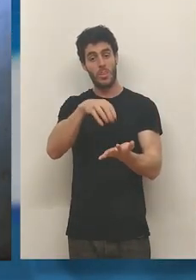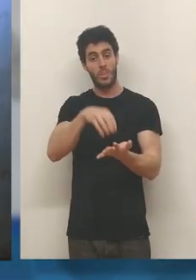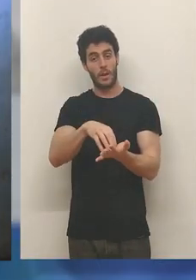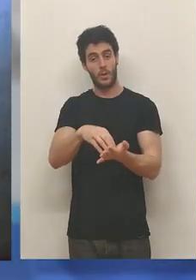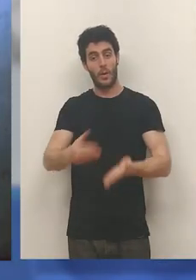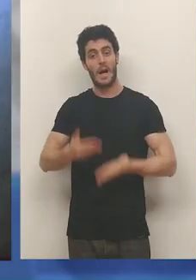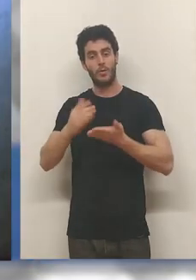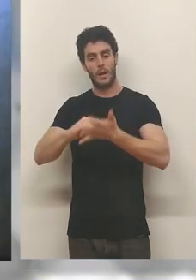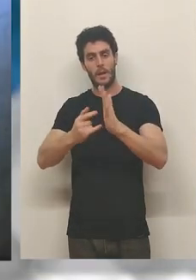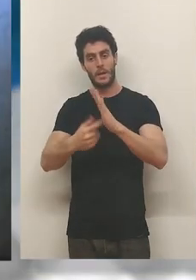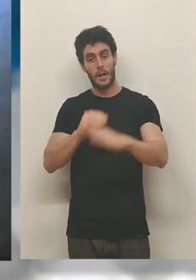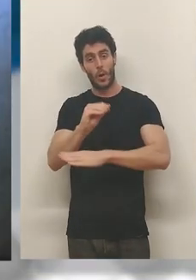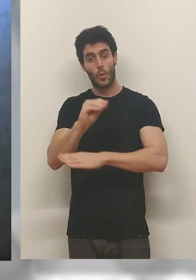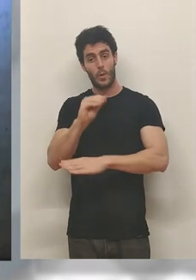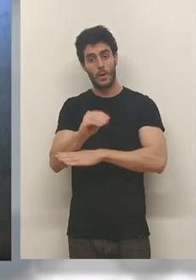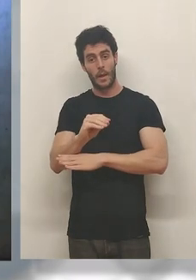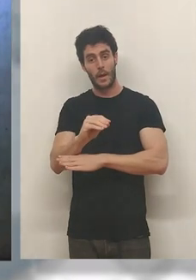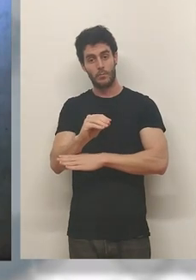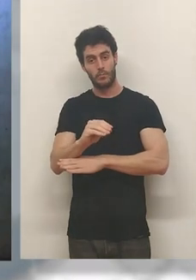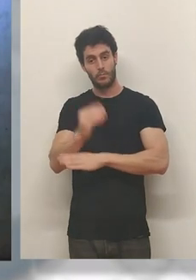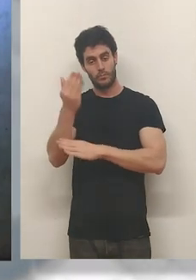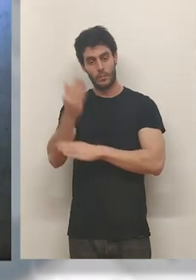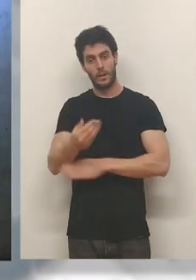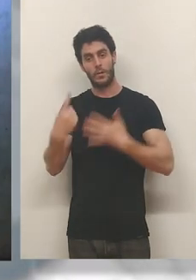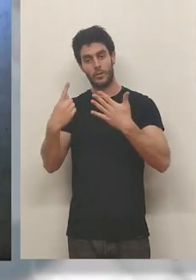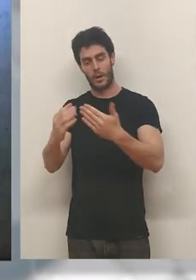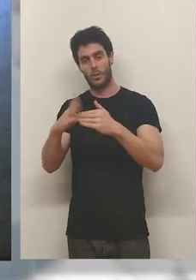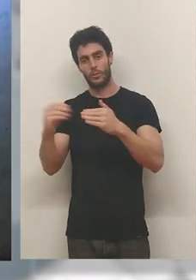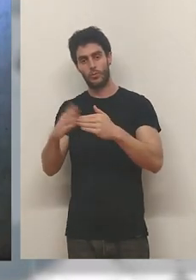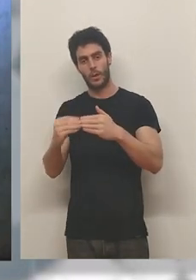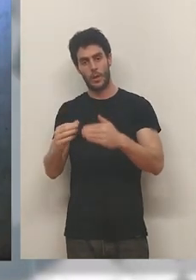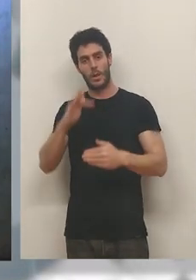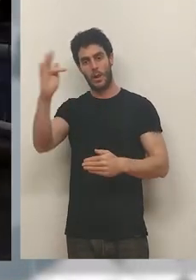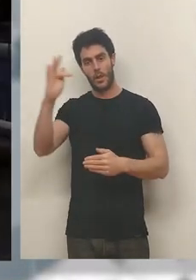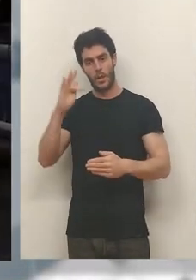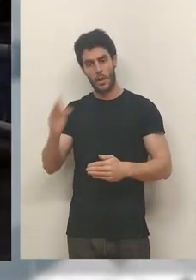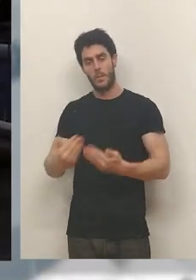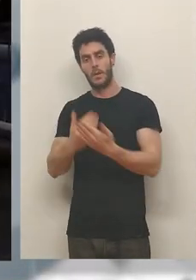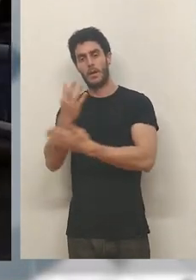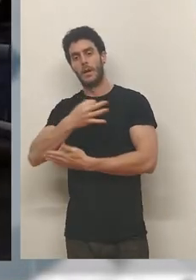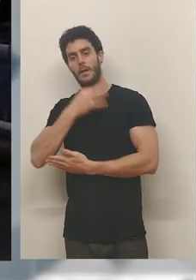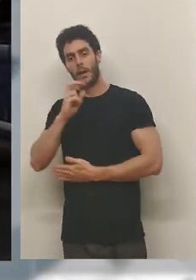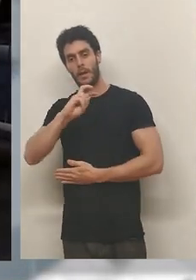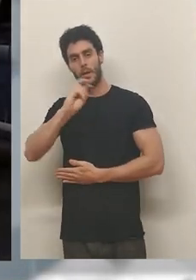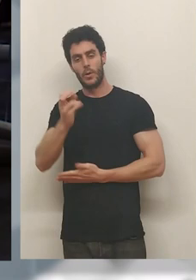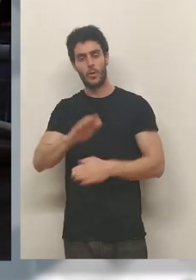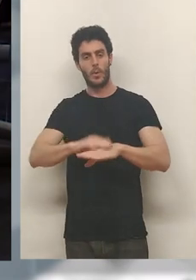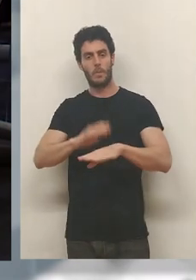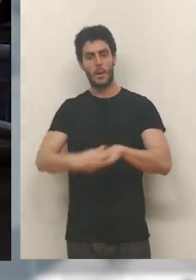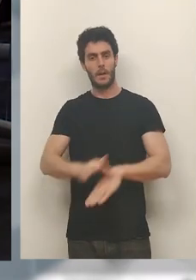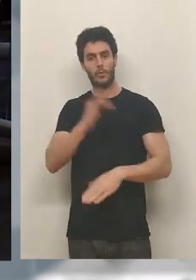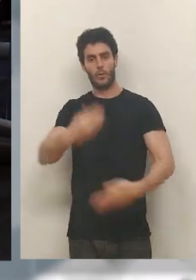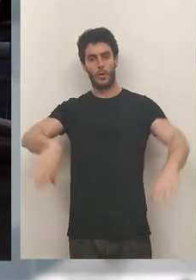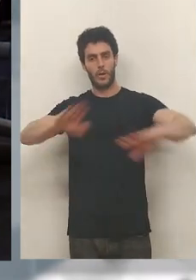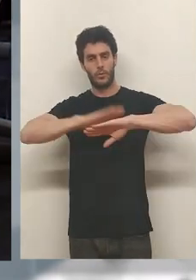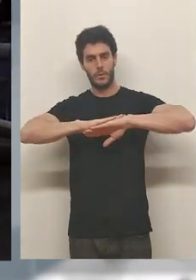responsable del centro, un auxiliar técnico o cuidador por cada seis usuarios en turno de mañana y tarde, además de otro como mínimo para